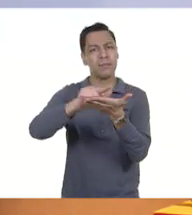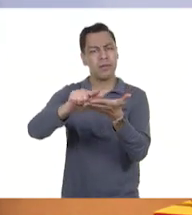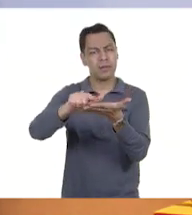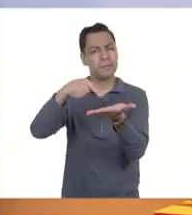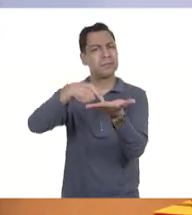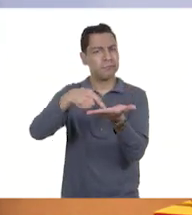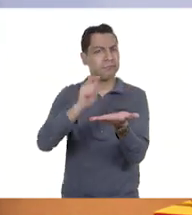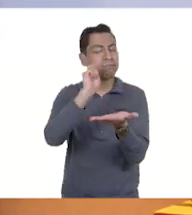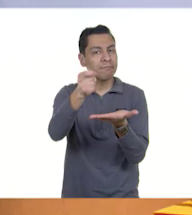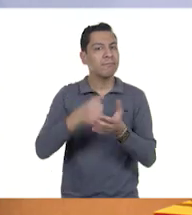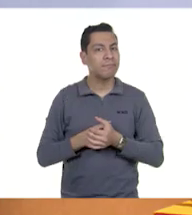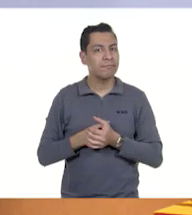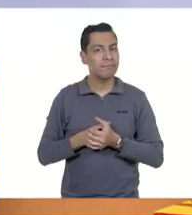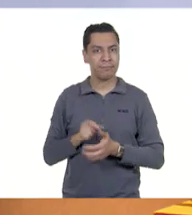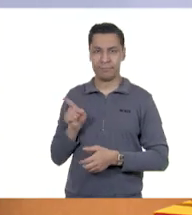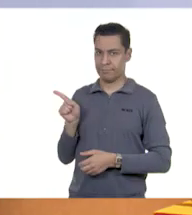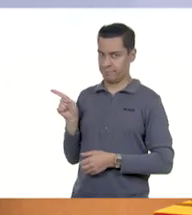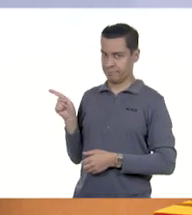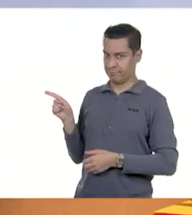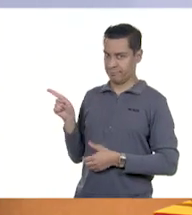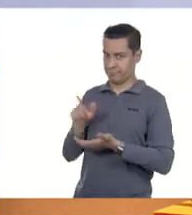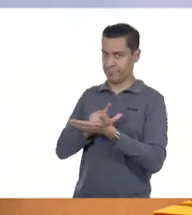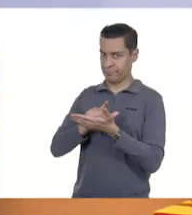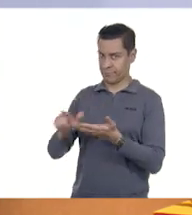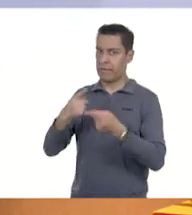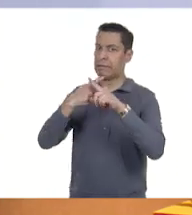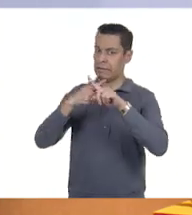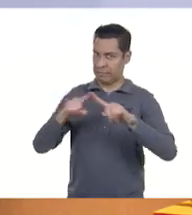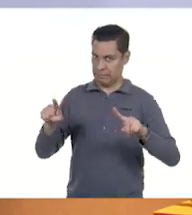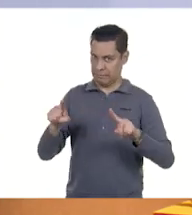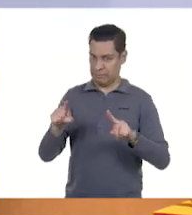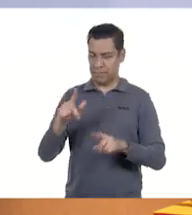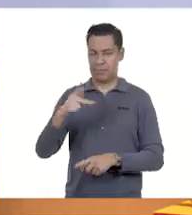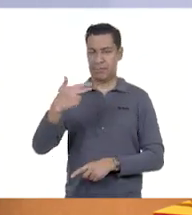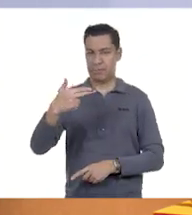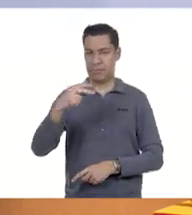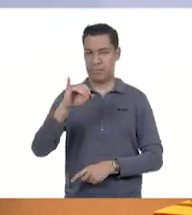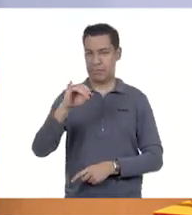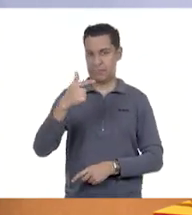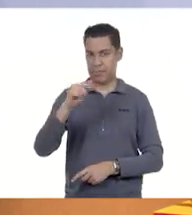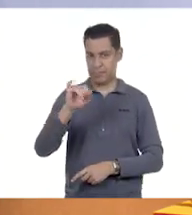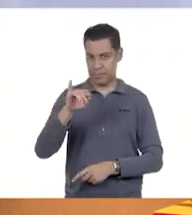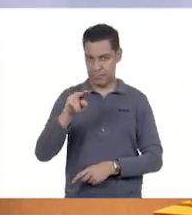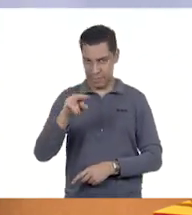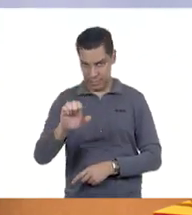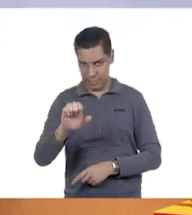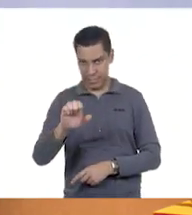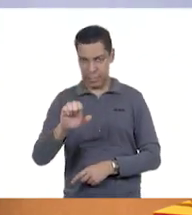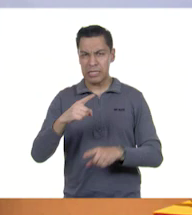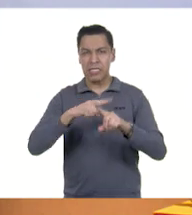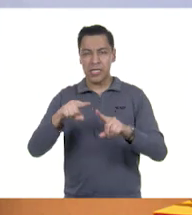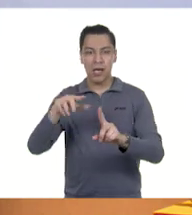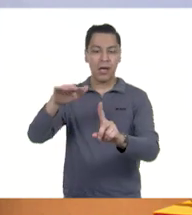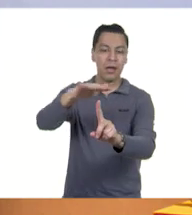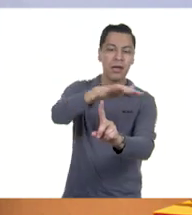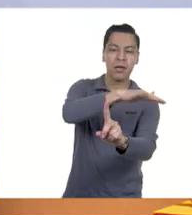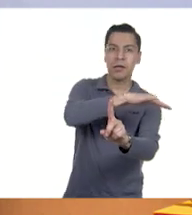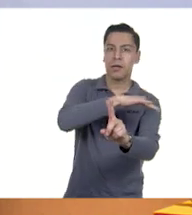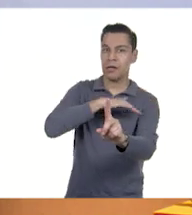La limpieza es algo distinto a la higiene. La limpieza tiene que ver con mantener todo lo que esté a nuestro